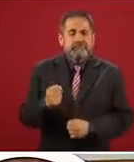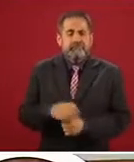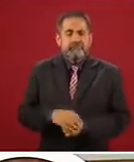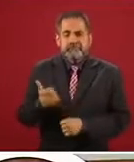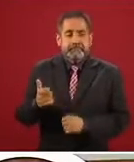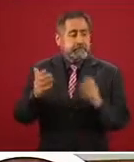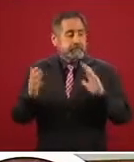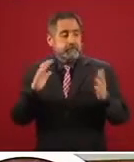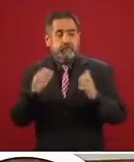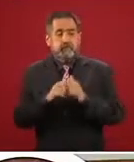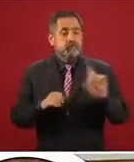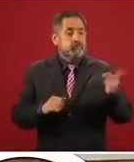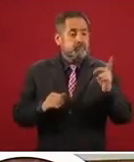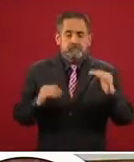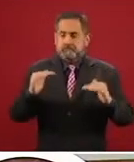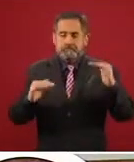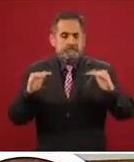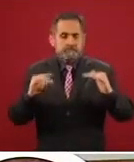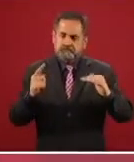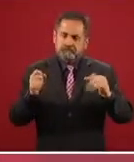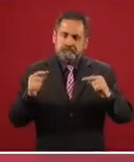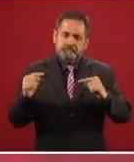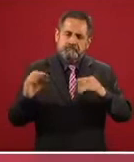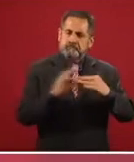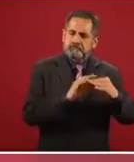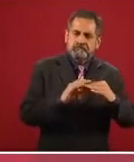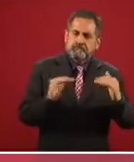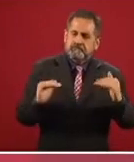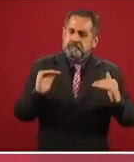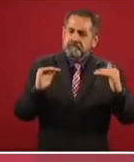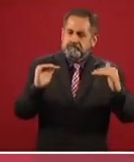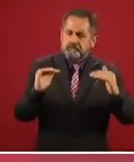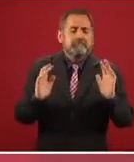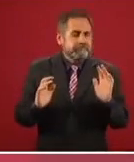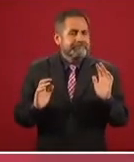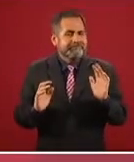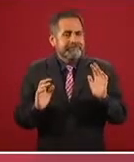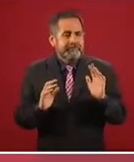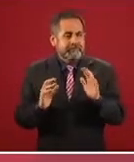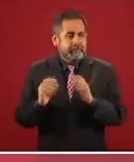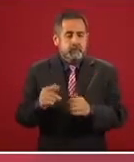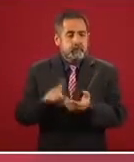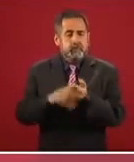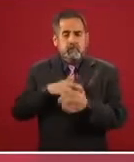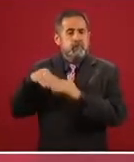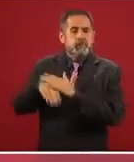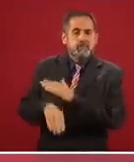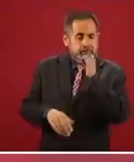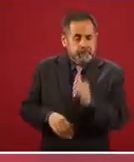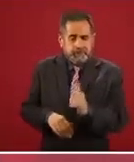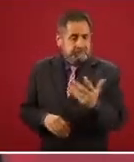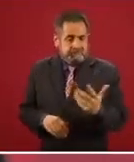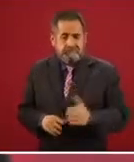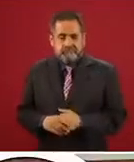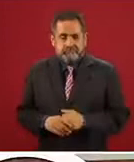con relación al dólar la que más se fortaleció todo este tiempo